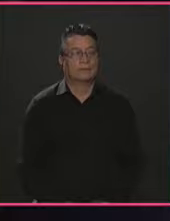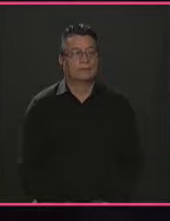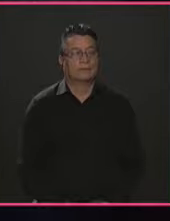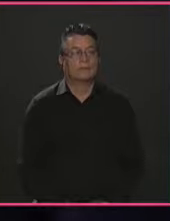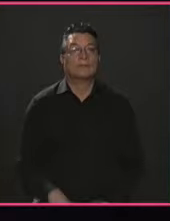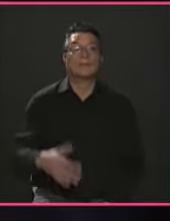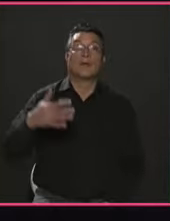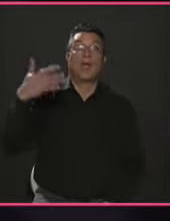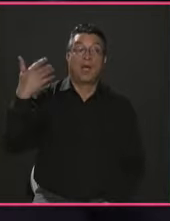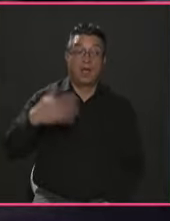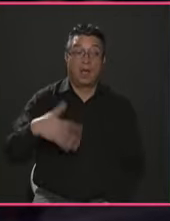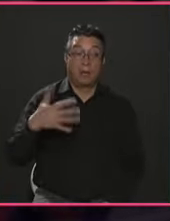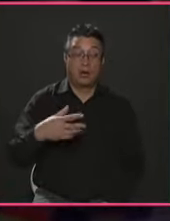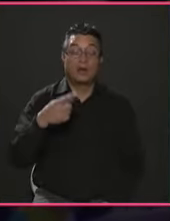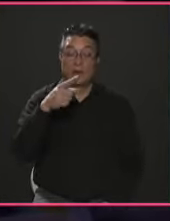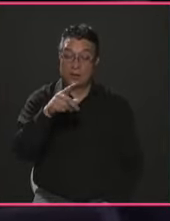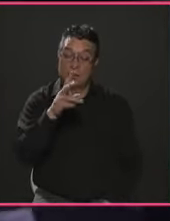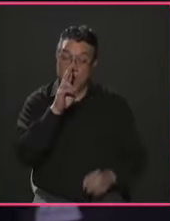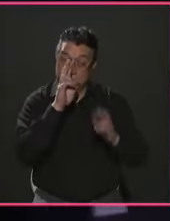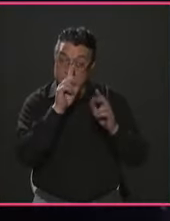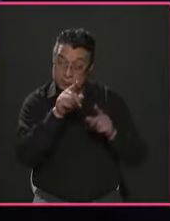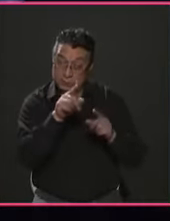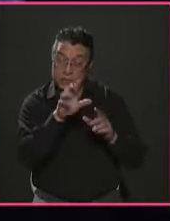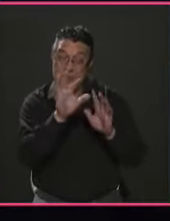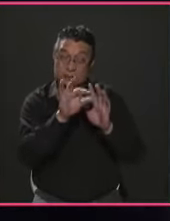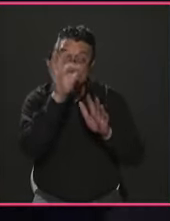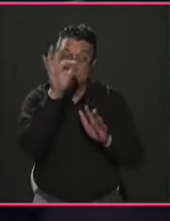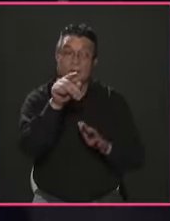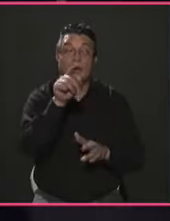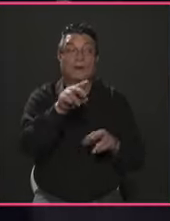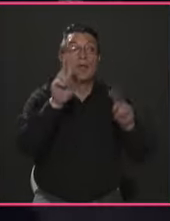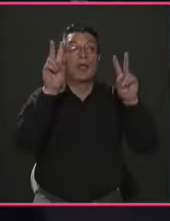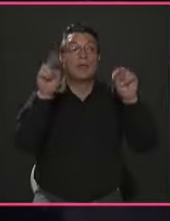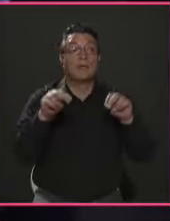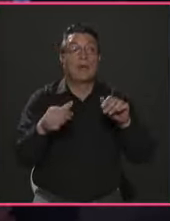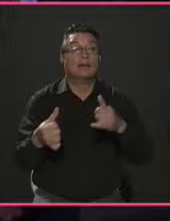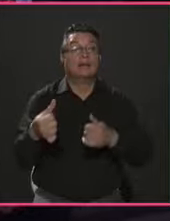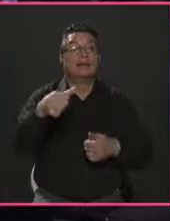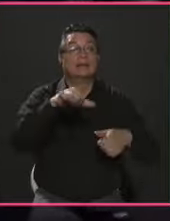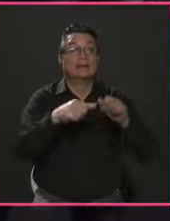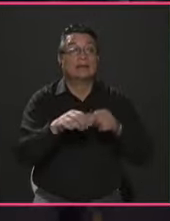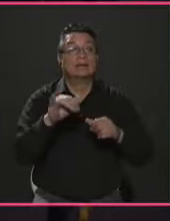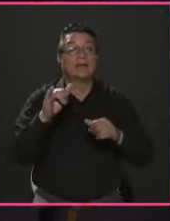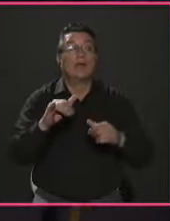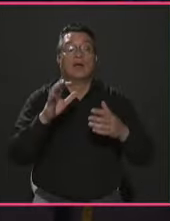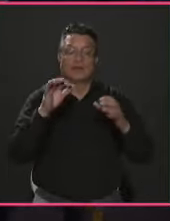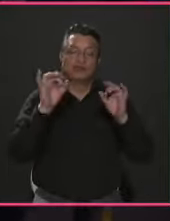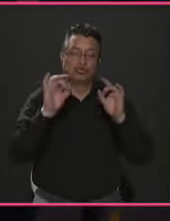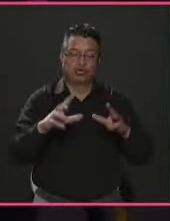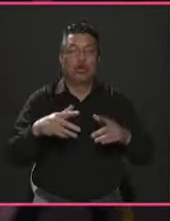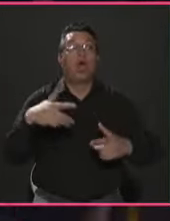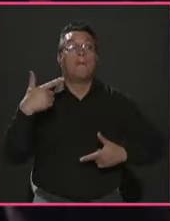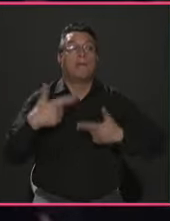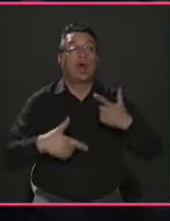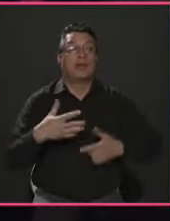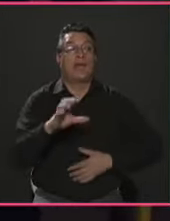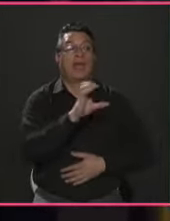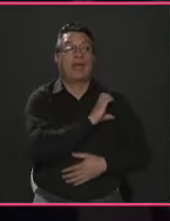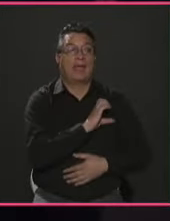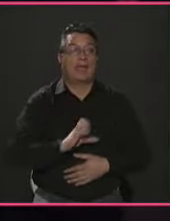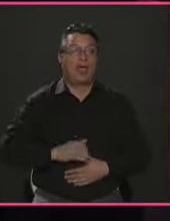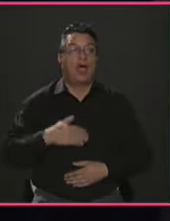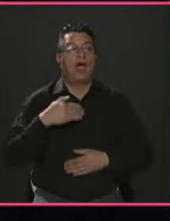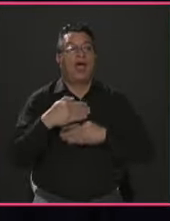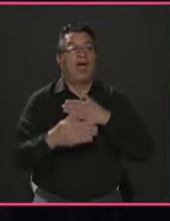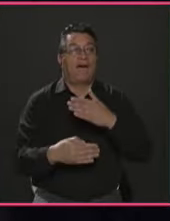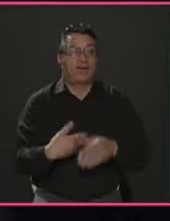es importante Dani destacar que justamente los temas de ciencia también son política de estado que van avanzando los gobiernos por